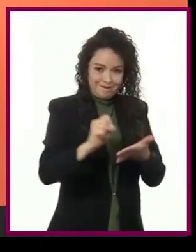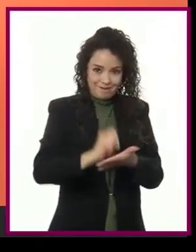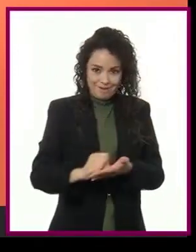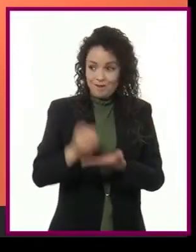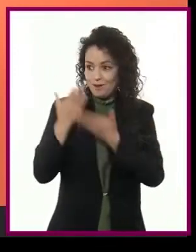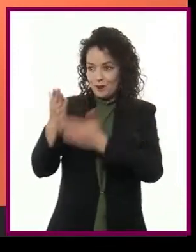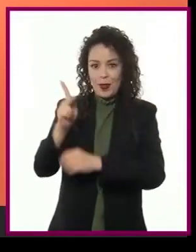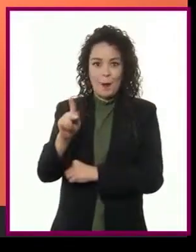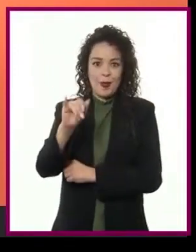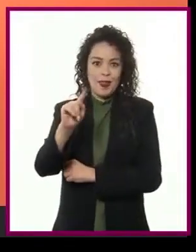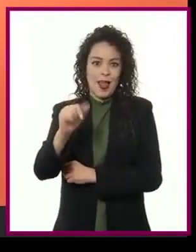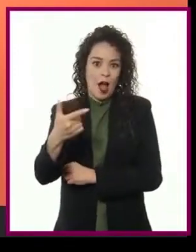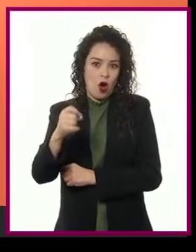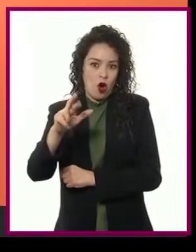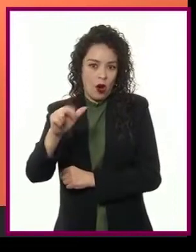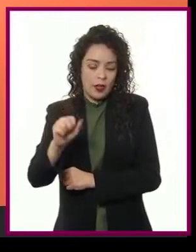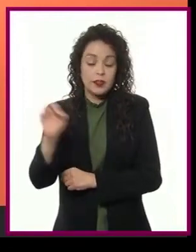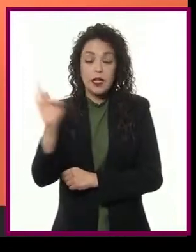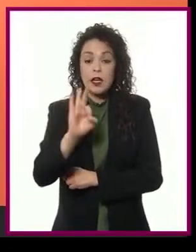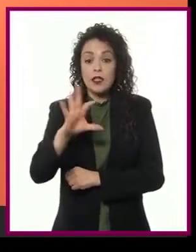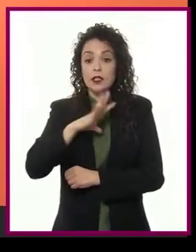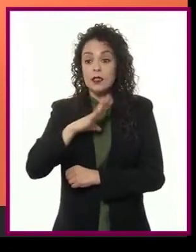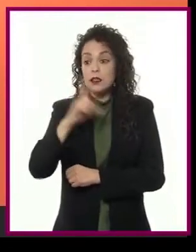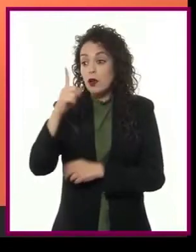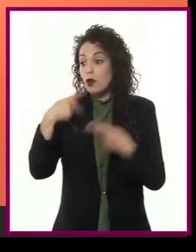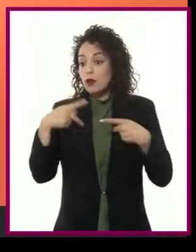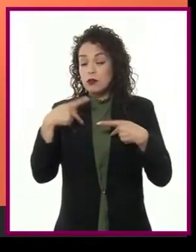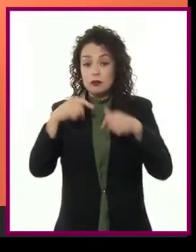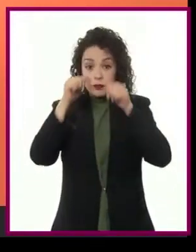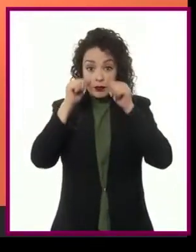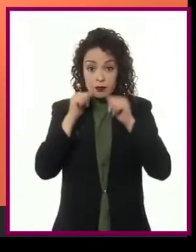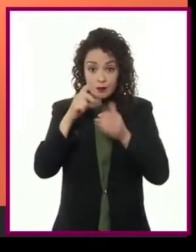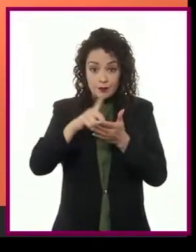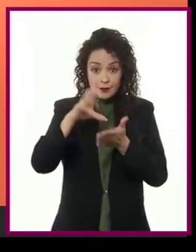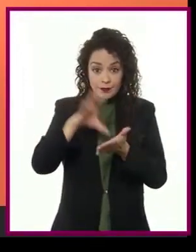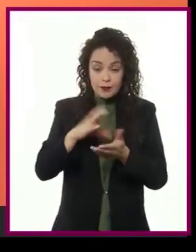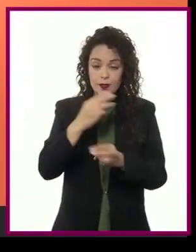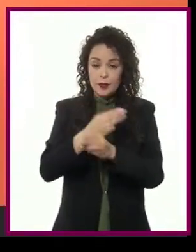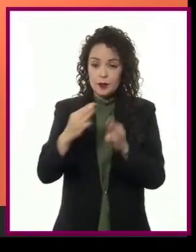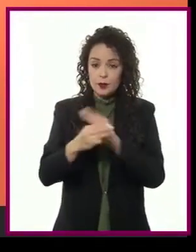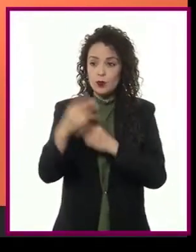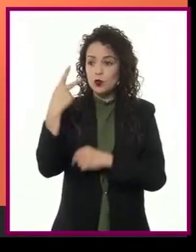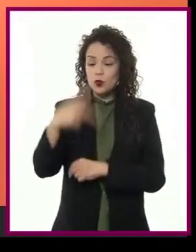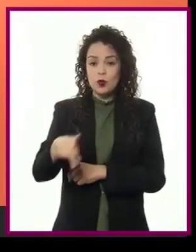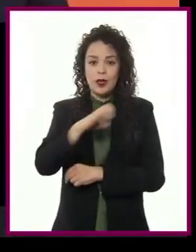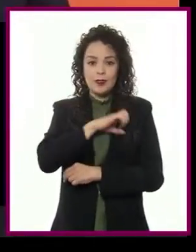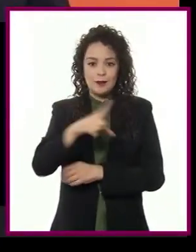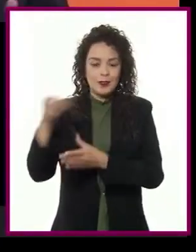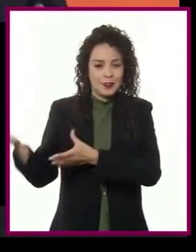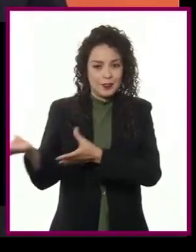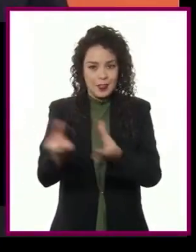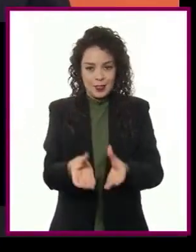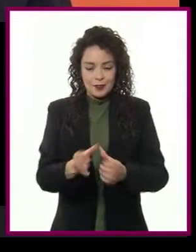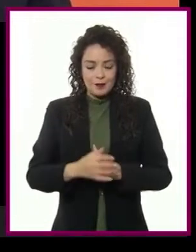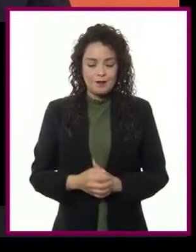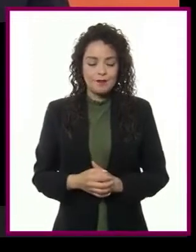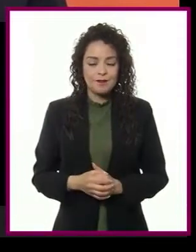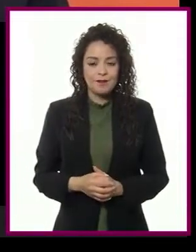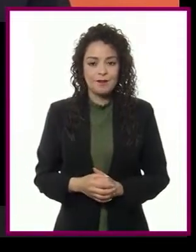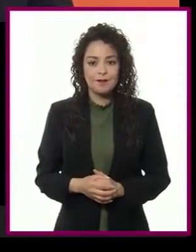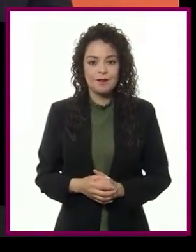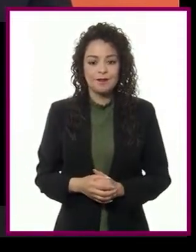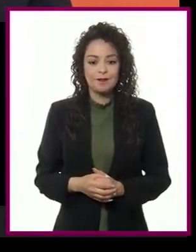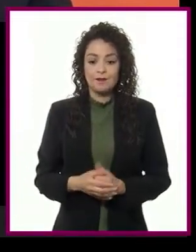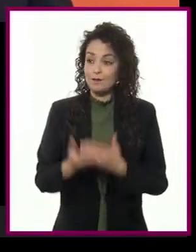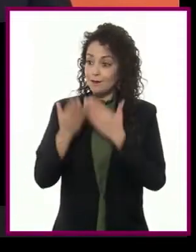Si alguien tiene discapacidad visual, preparen hojas Leyer, punzón y regleta. Ahora sí,